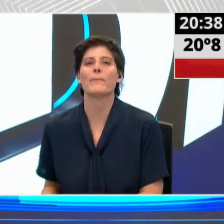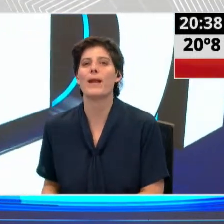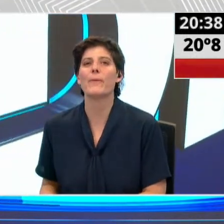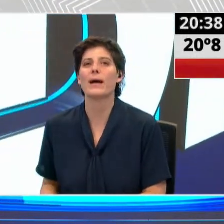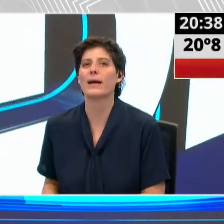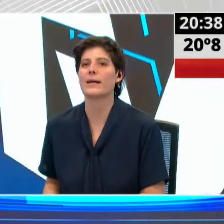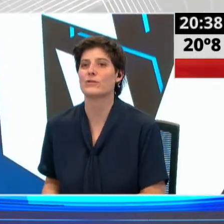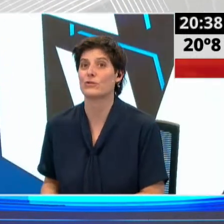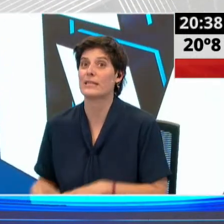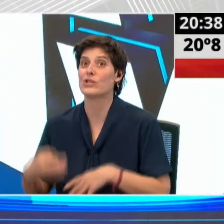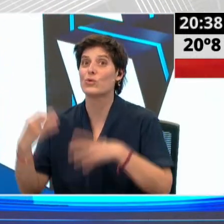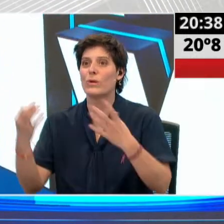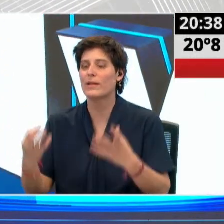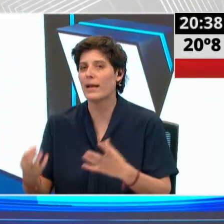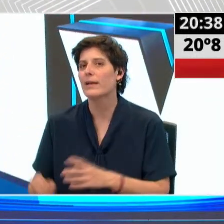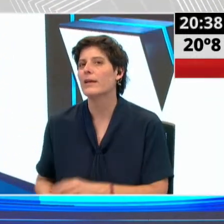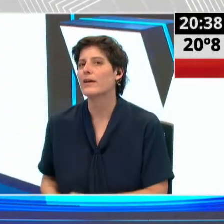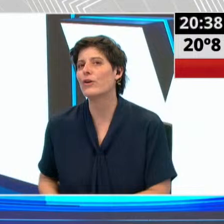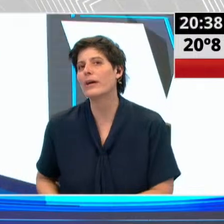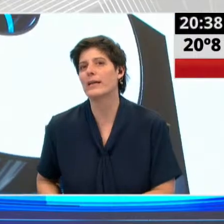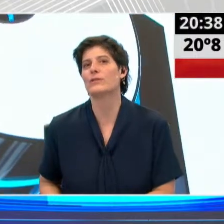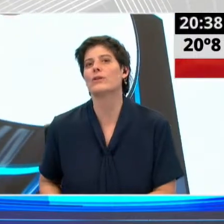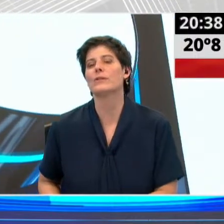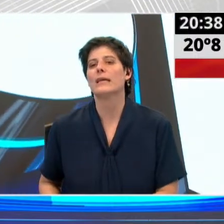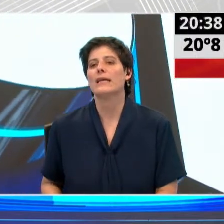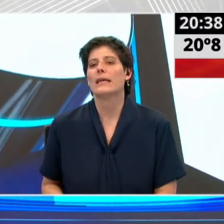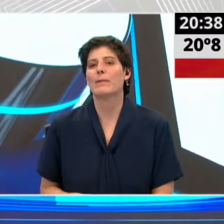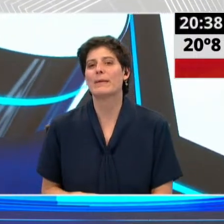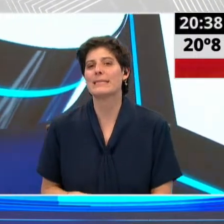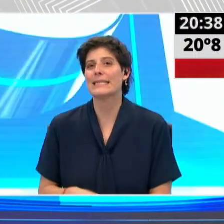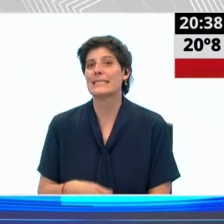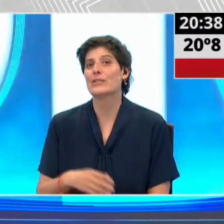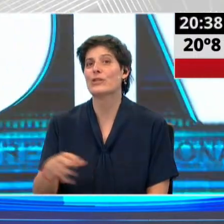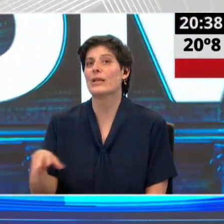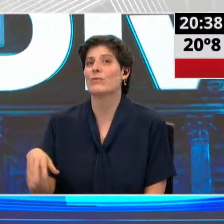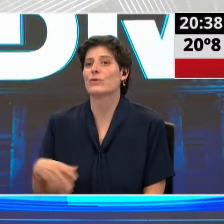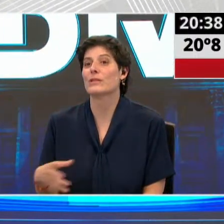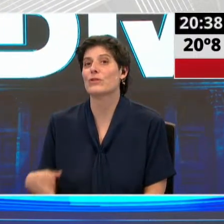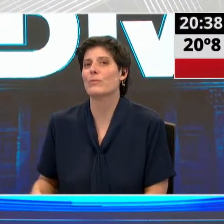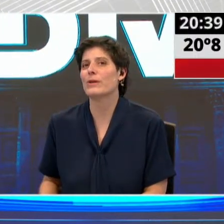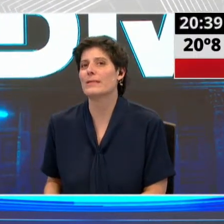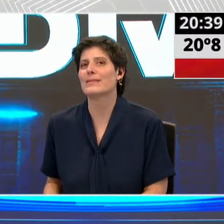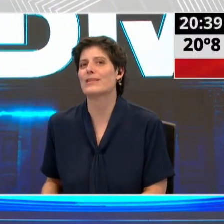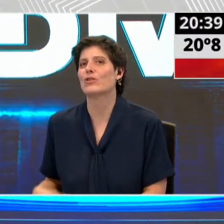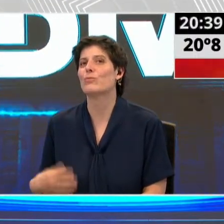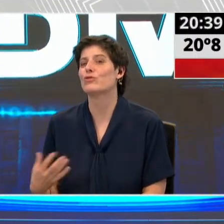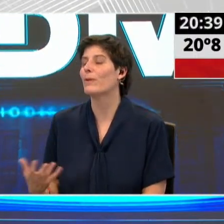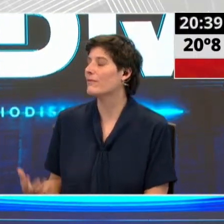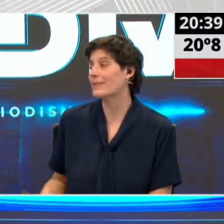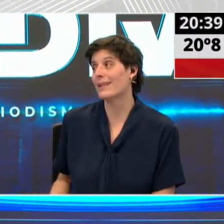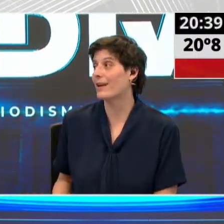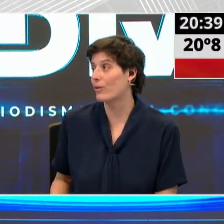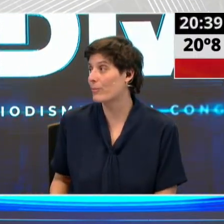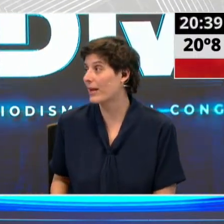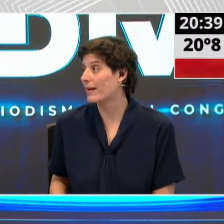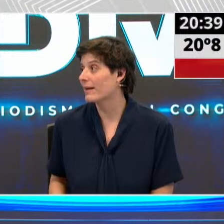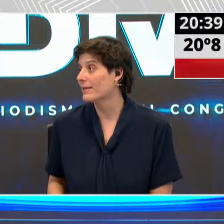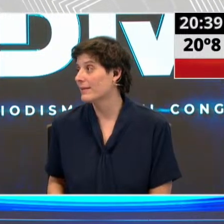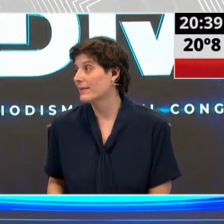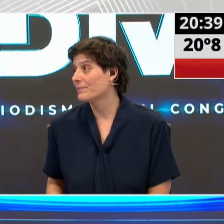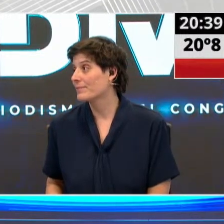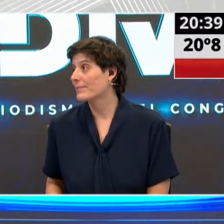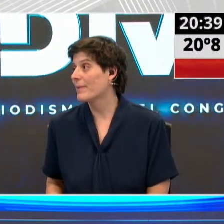las bancas o se insultan con gestos, que me parece que si eso se da en un contexto como este va a ser todo mucho más difícil de